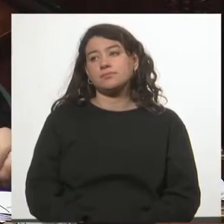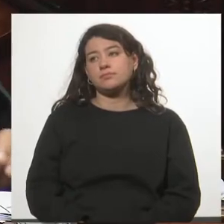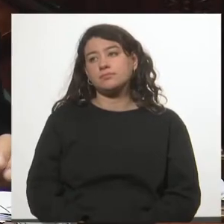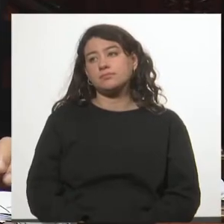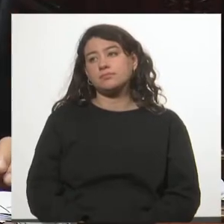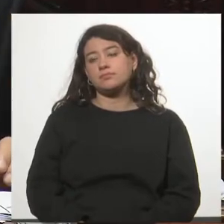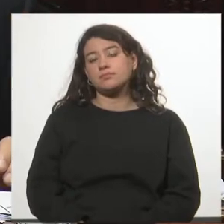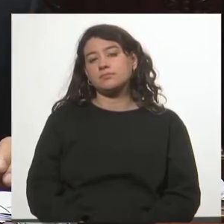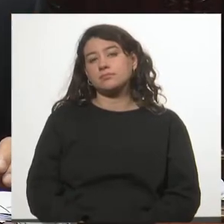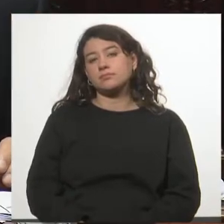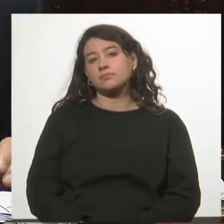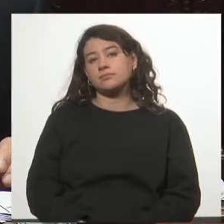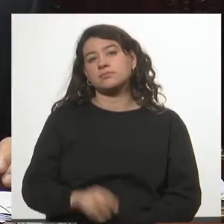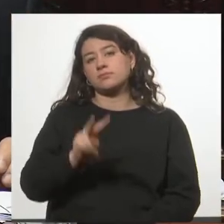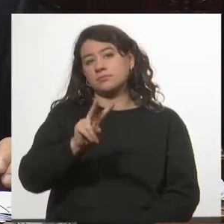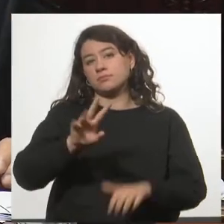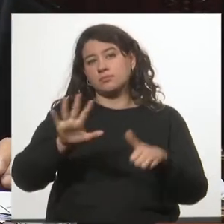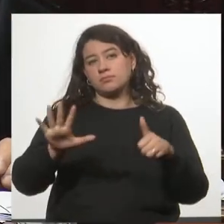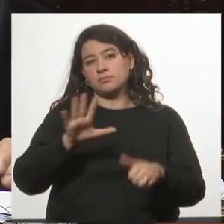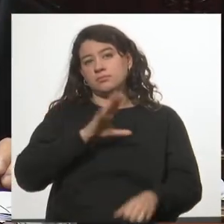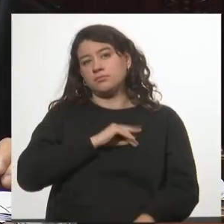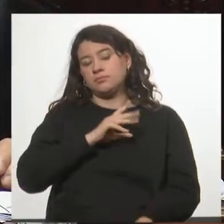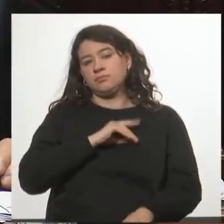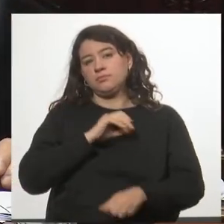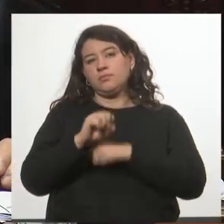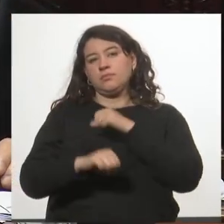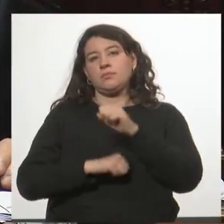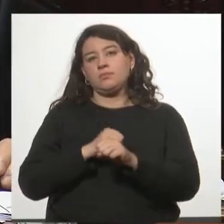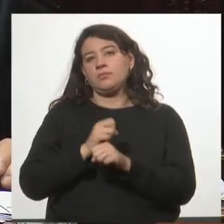el 26 de diciembre del año 17